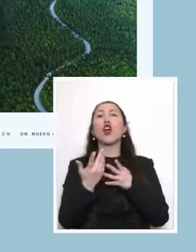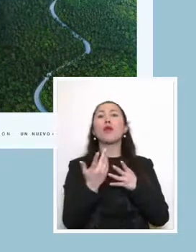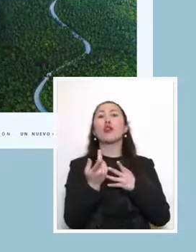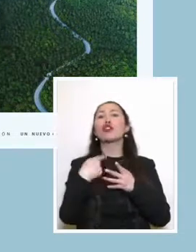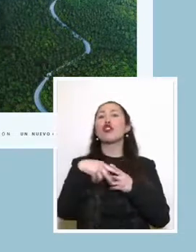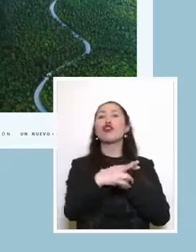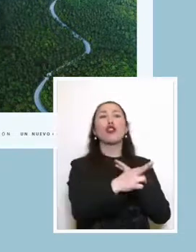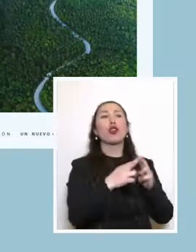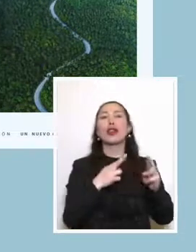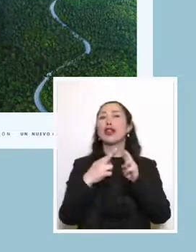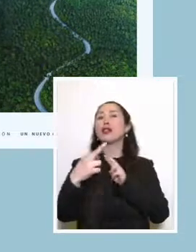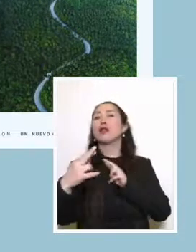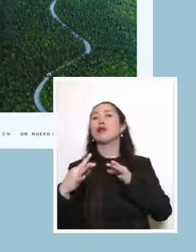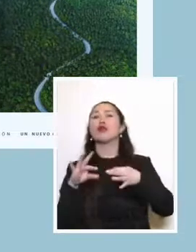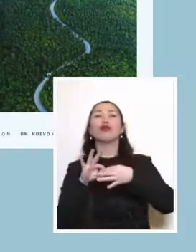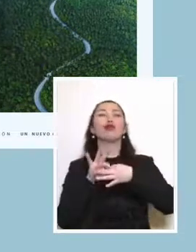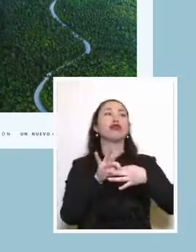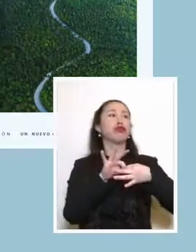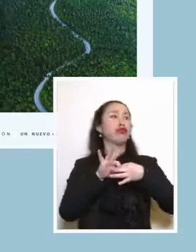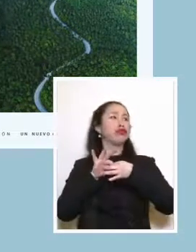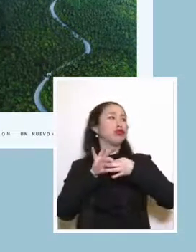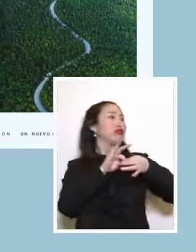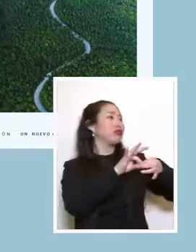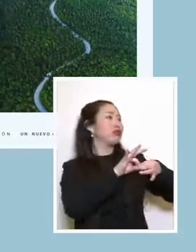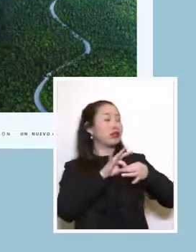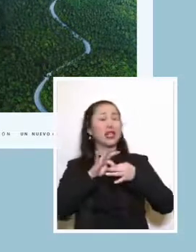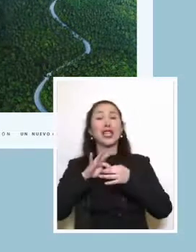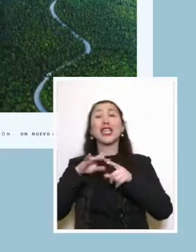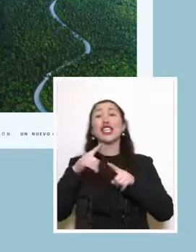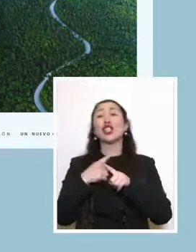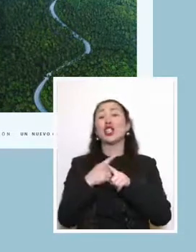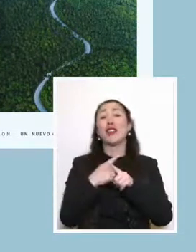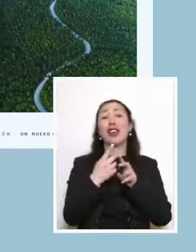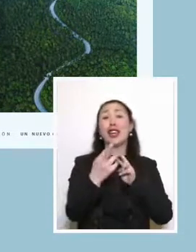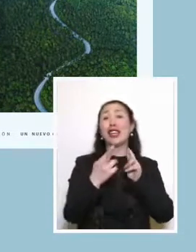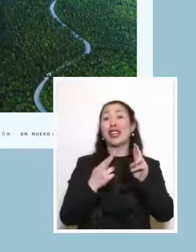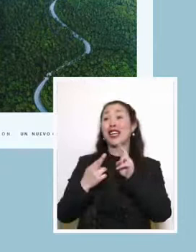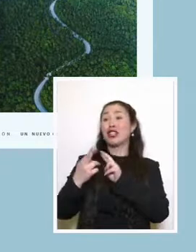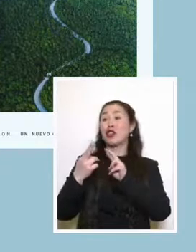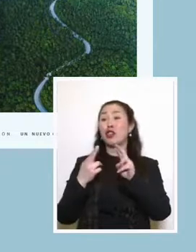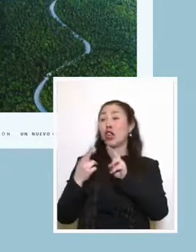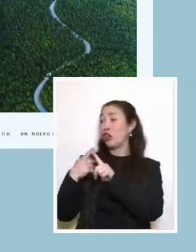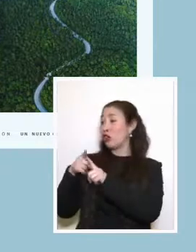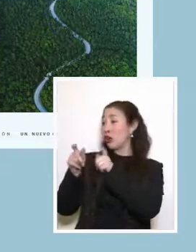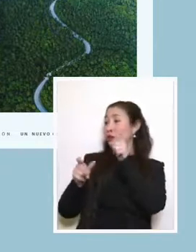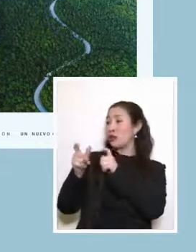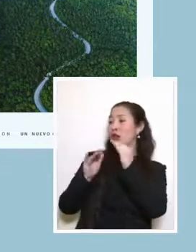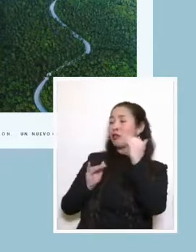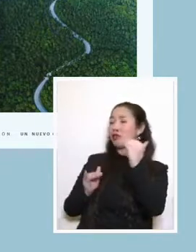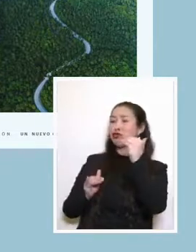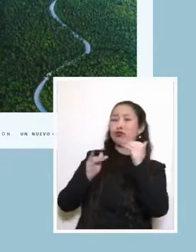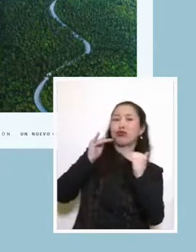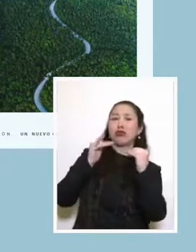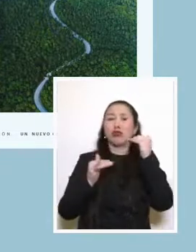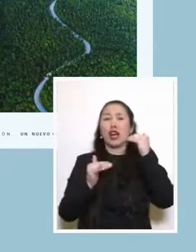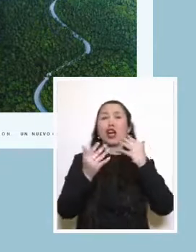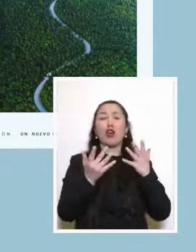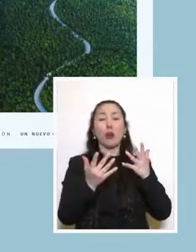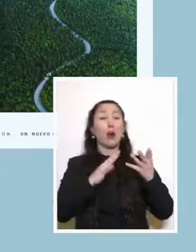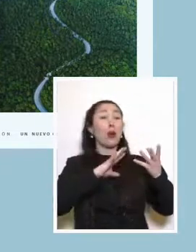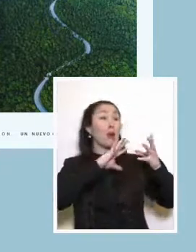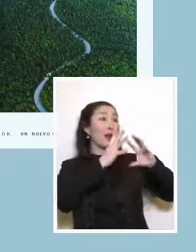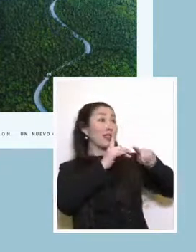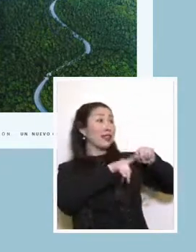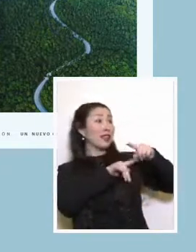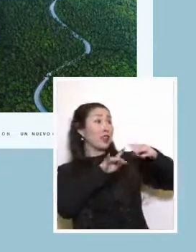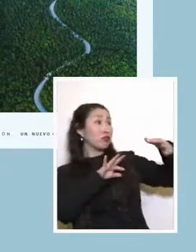interdependencias y reequilibrar nuestras relaciones con los y las demás, con el planeta, tierra y con